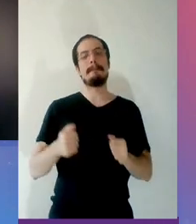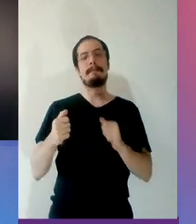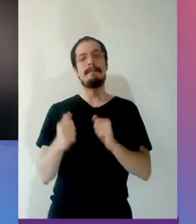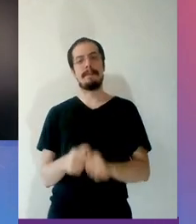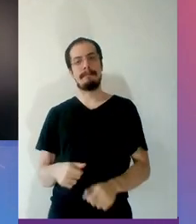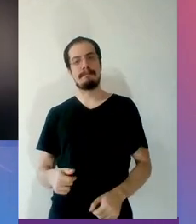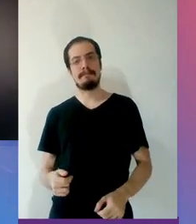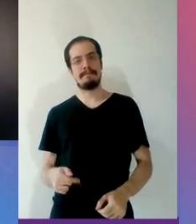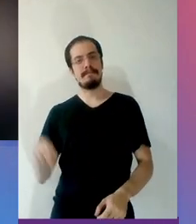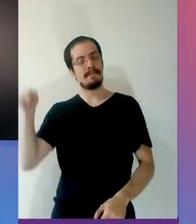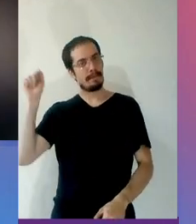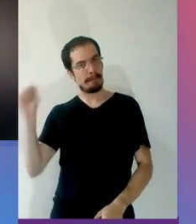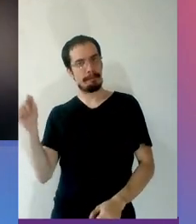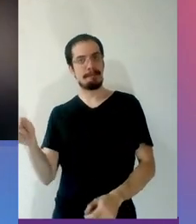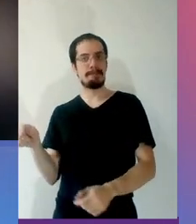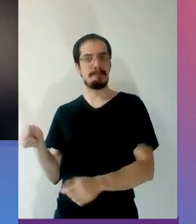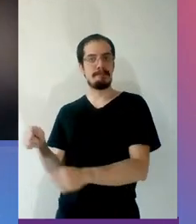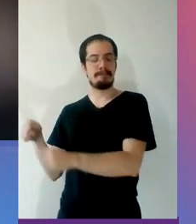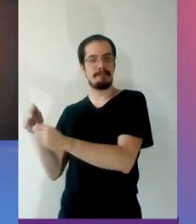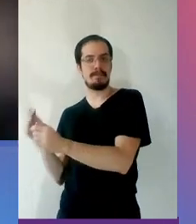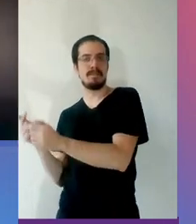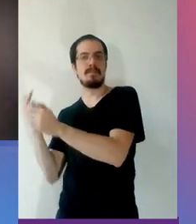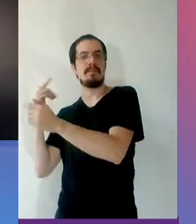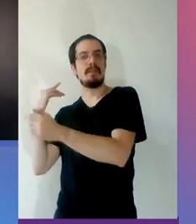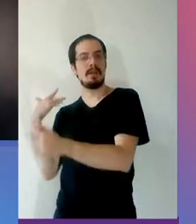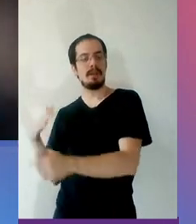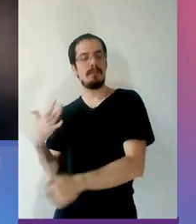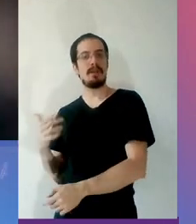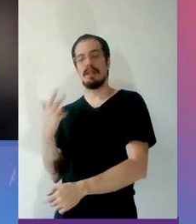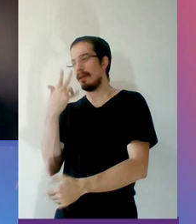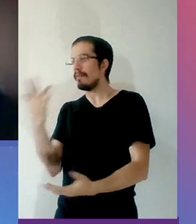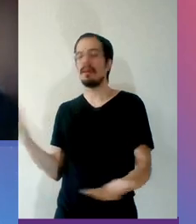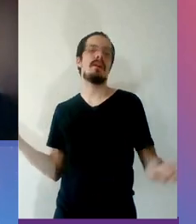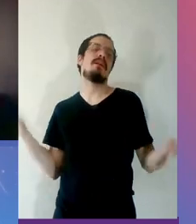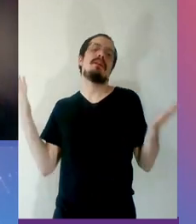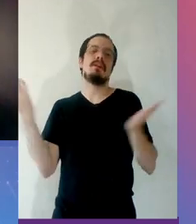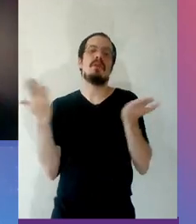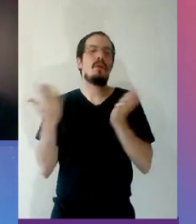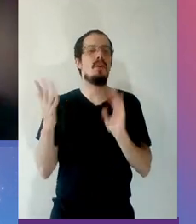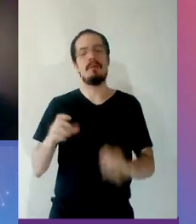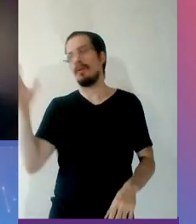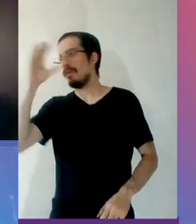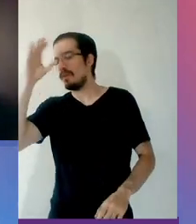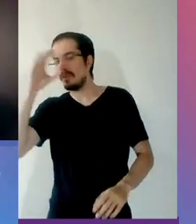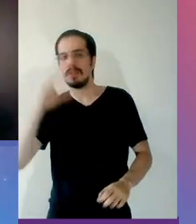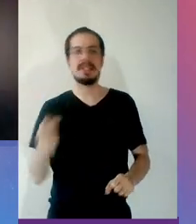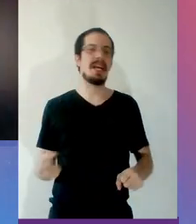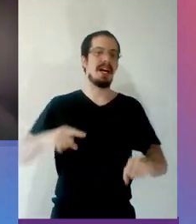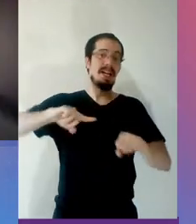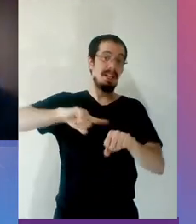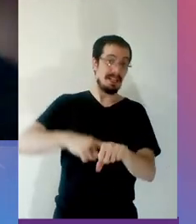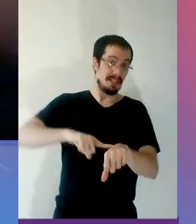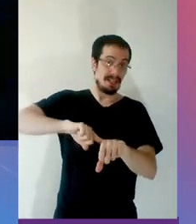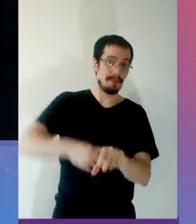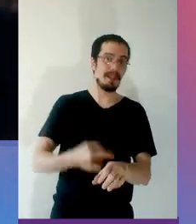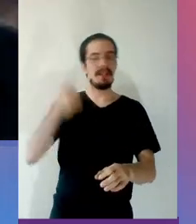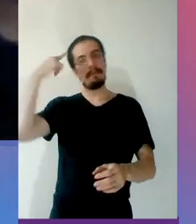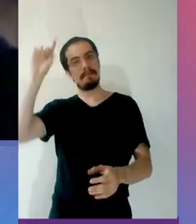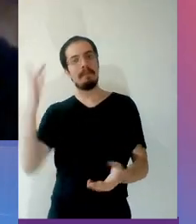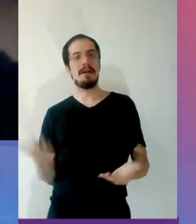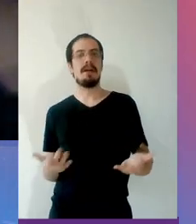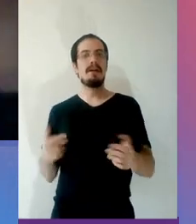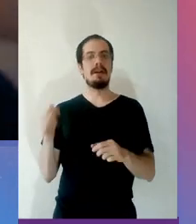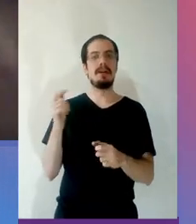que tratar de buscar herramientas que sean sencillas, que sean realistas. Por un lado, como dice la doctora, en el